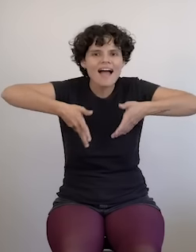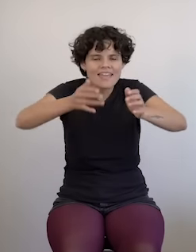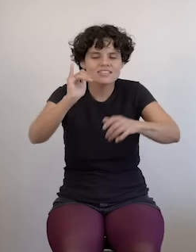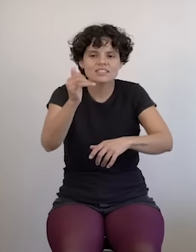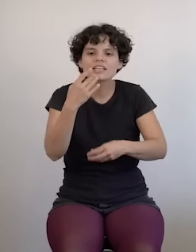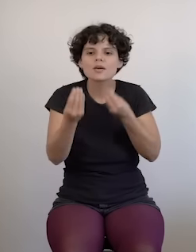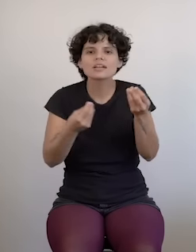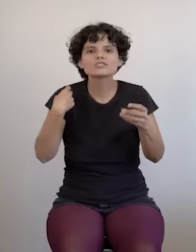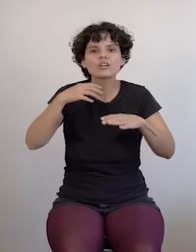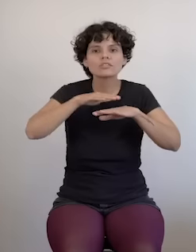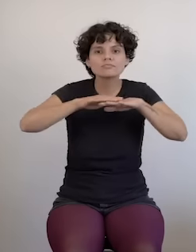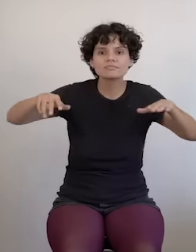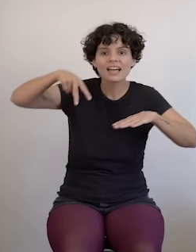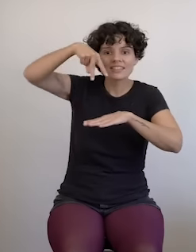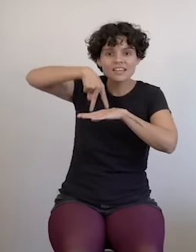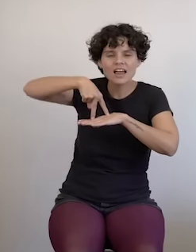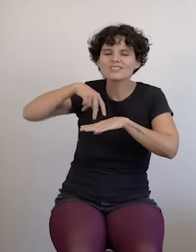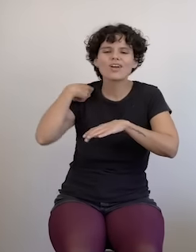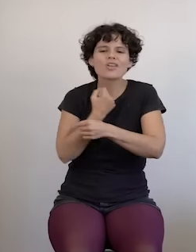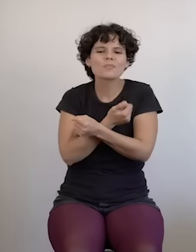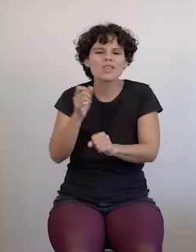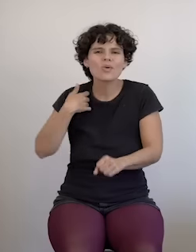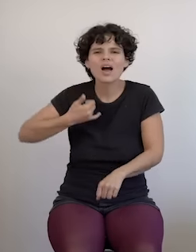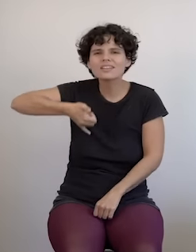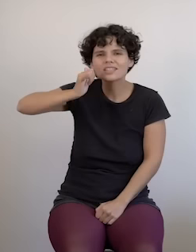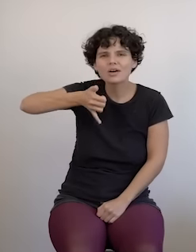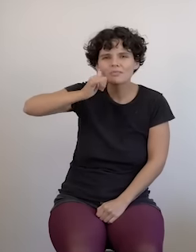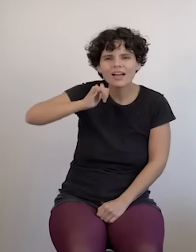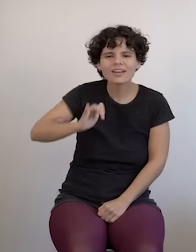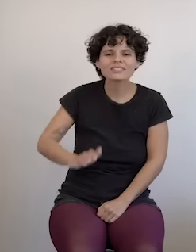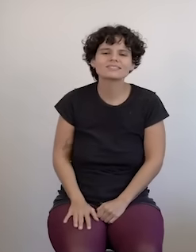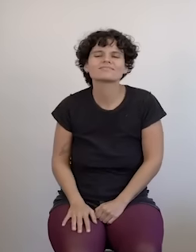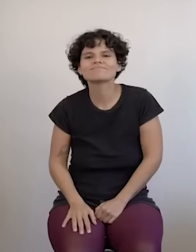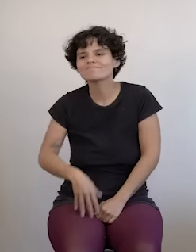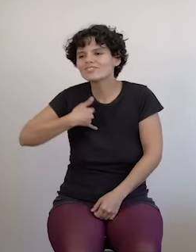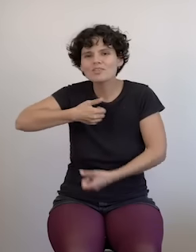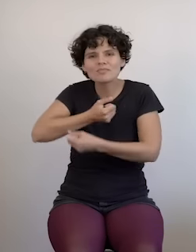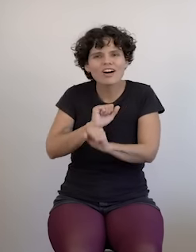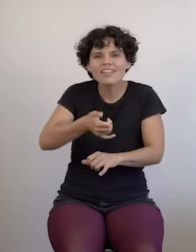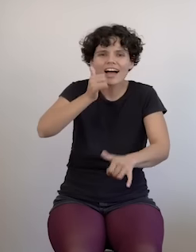escenarios. Y me subía y me apagaban la pista, weón.